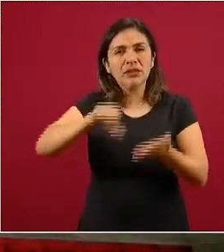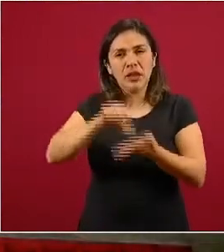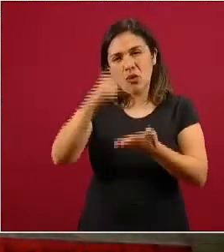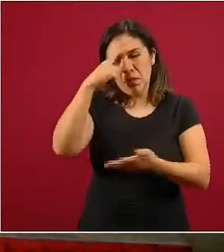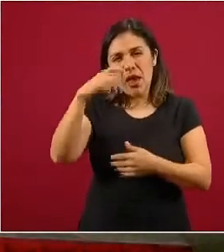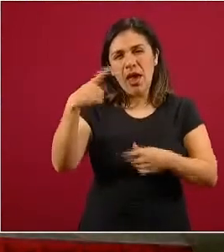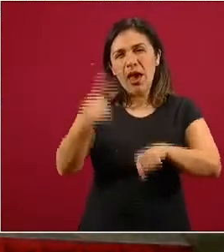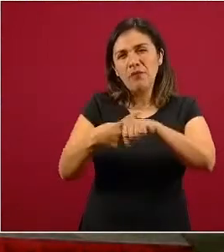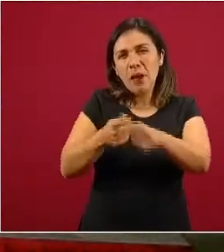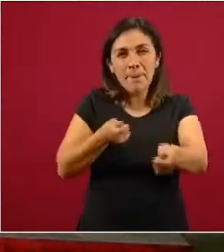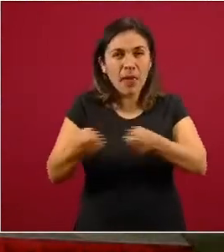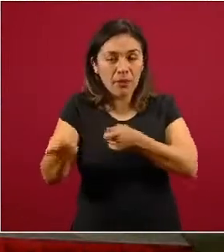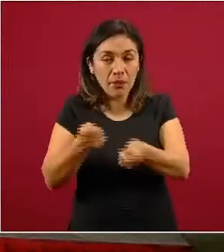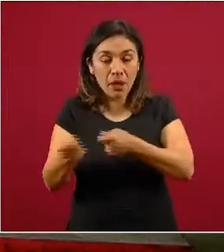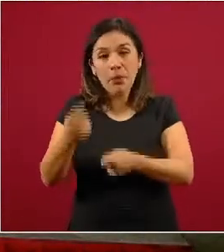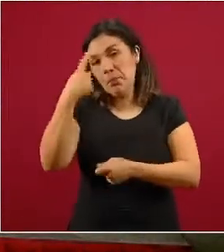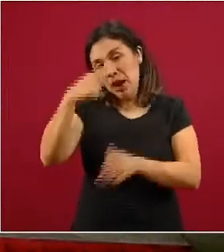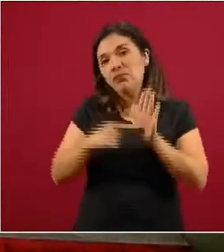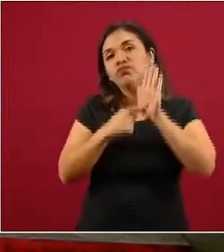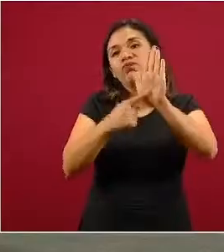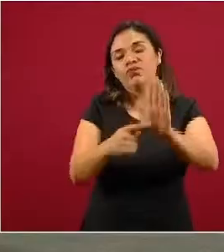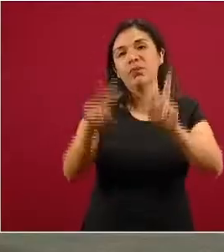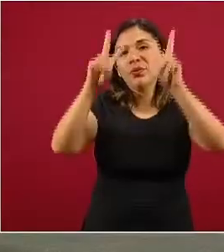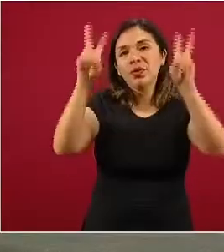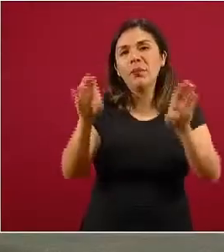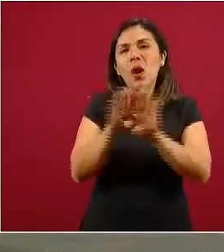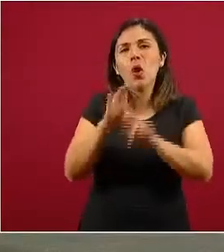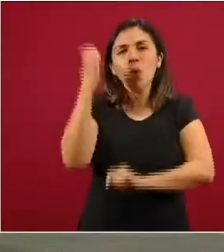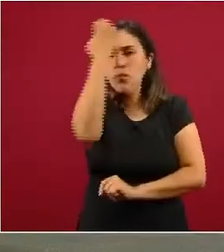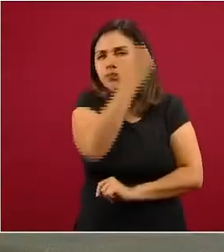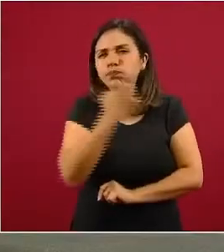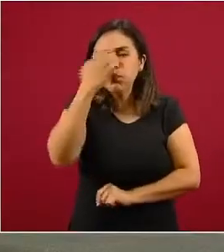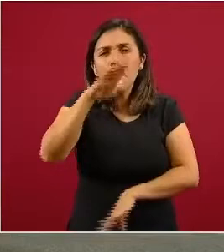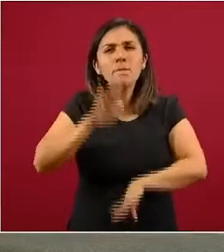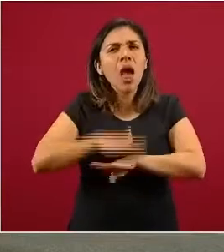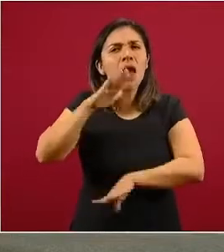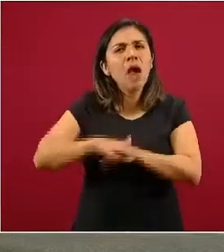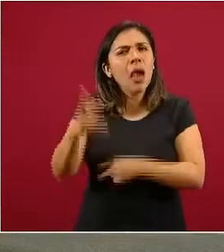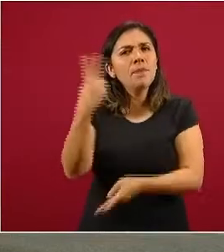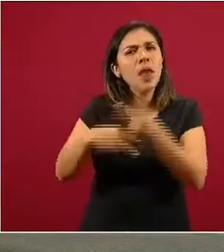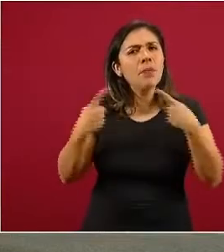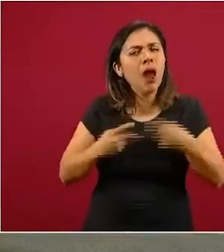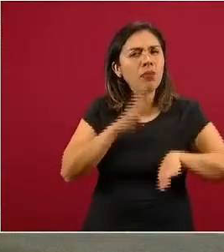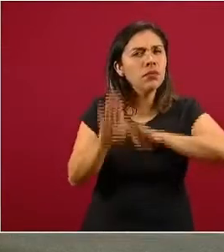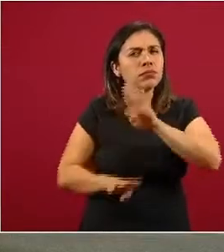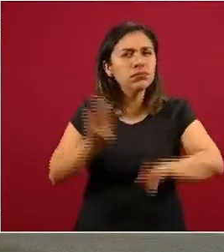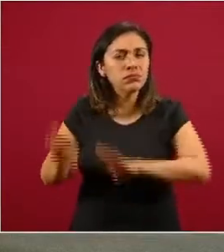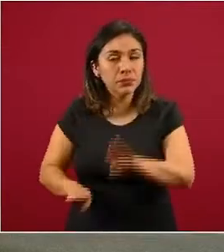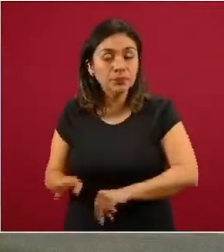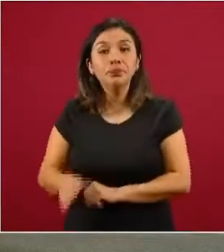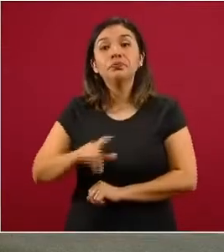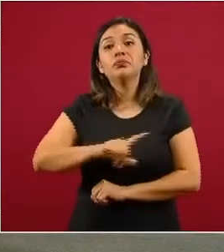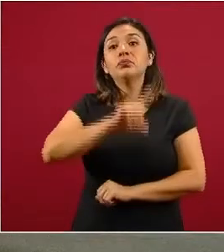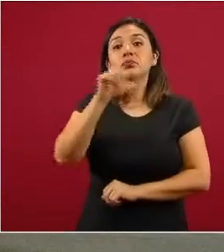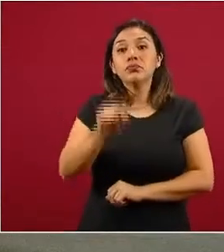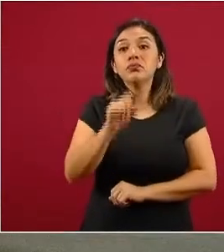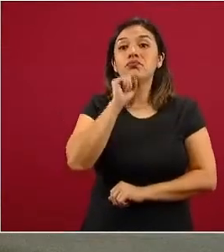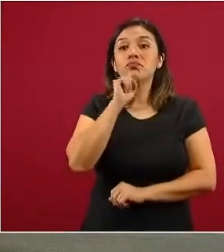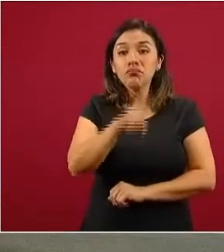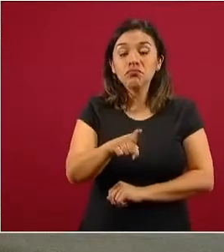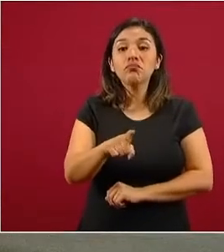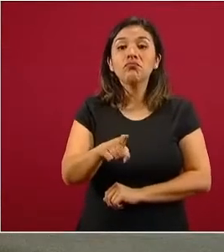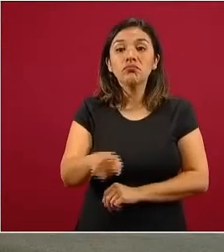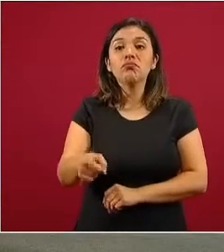de Enfermedades, para presentar el análisis del exceso de mortalidad. Y tenemos